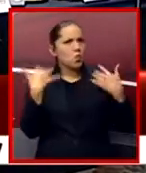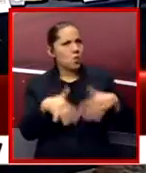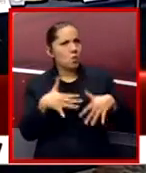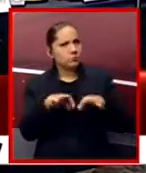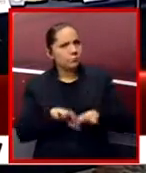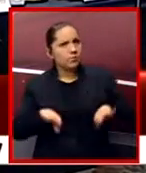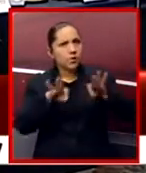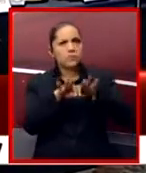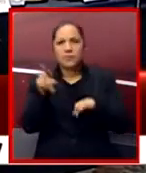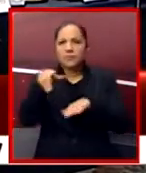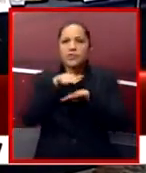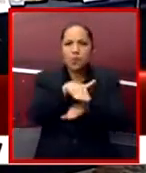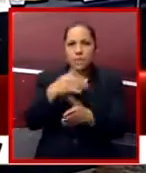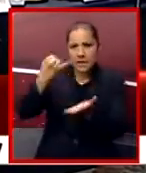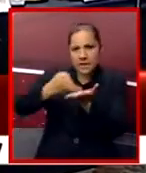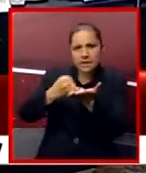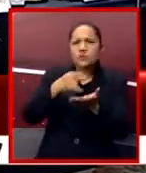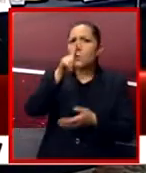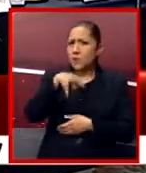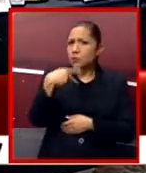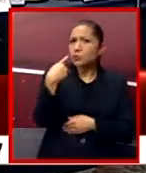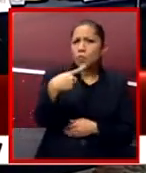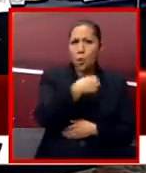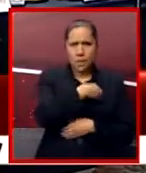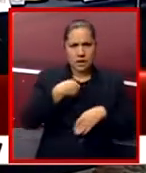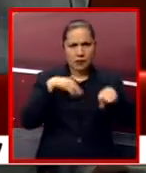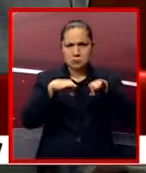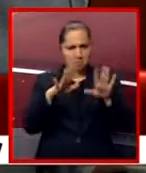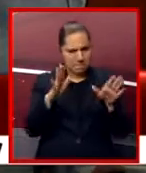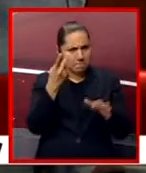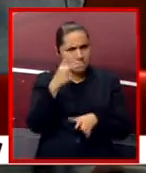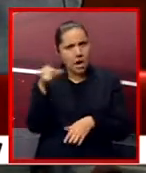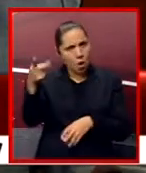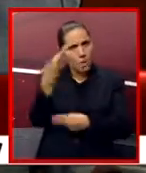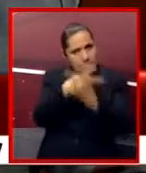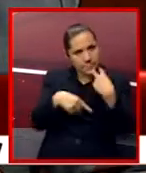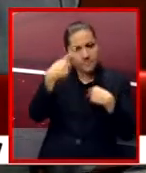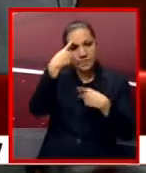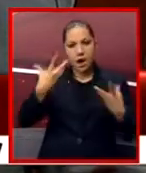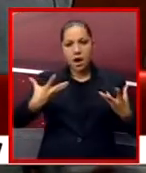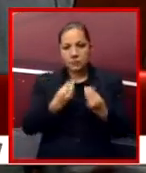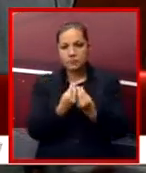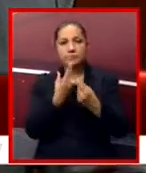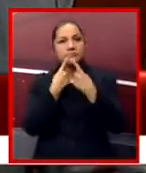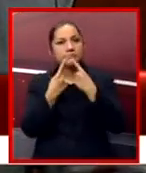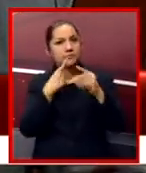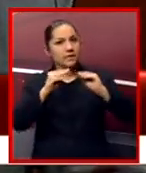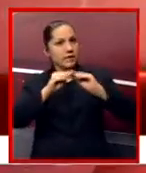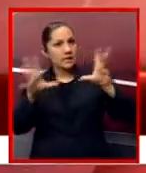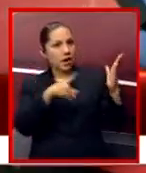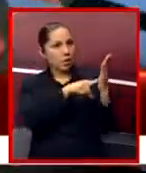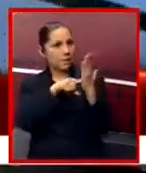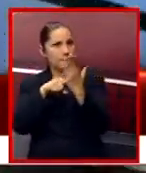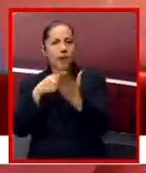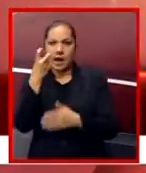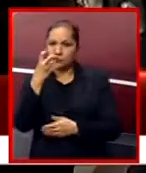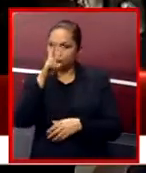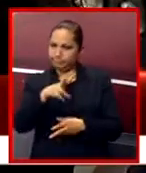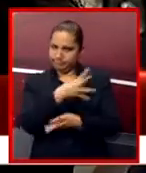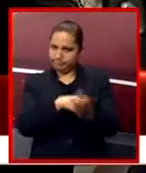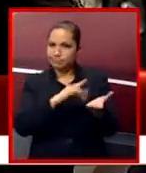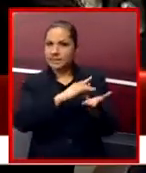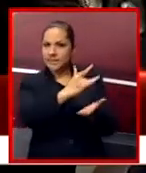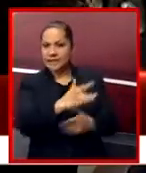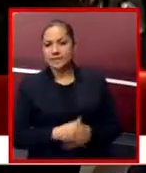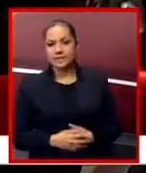paquete. Más allá de que sea su obligación, yo creo que es una diferencia que estén ustedes aquí con nosotros y lo agradecemos mucho.